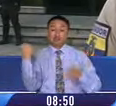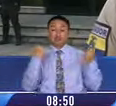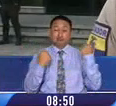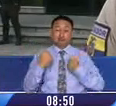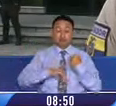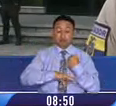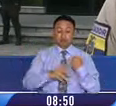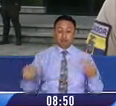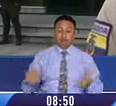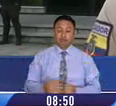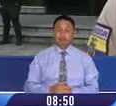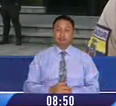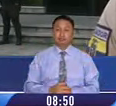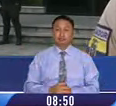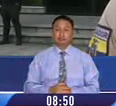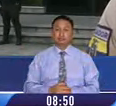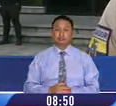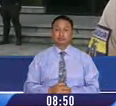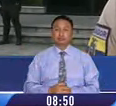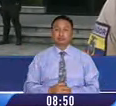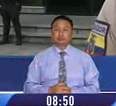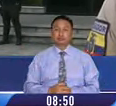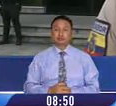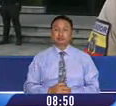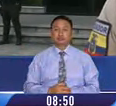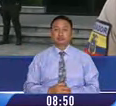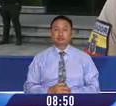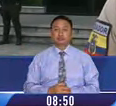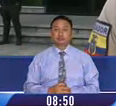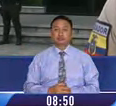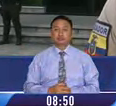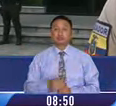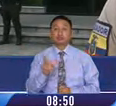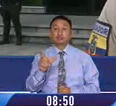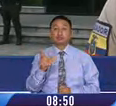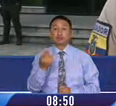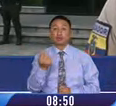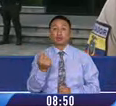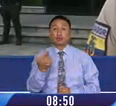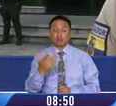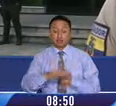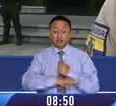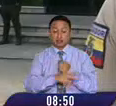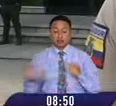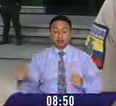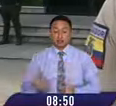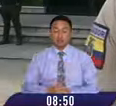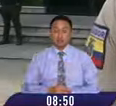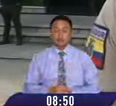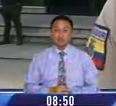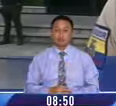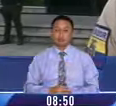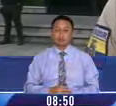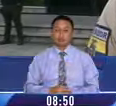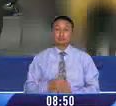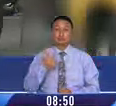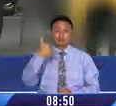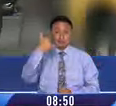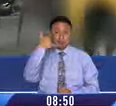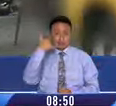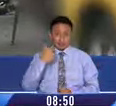manera la persona que le había sustraído sus documentos y sus pertenencias personales, entre ellos también el